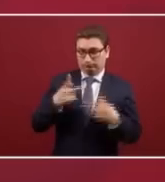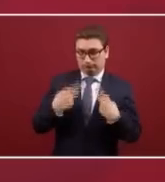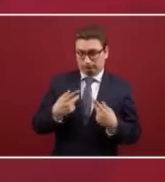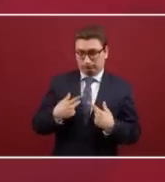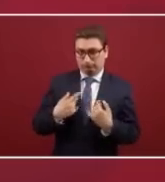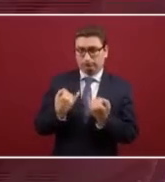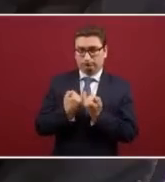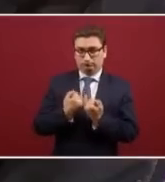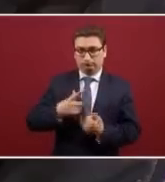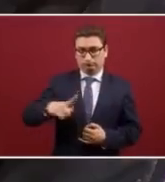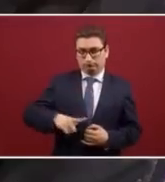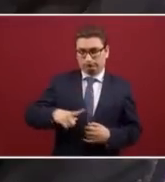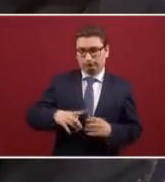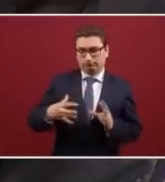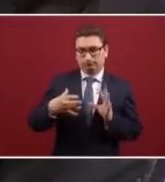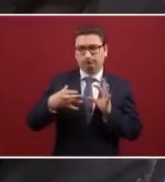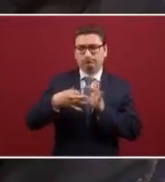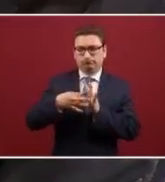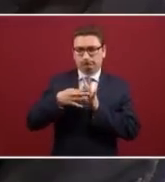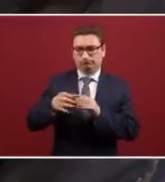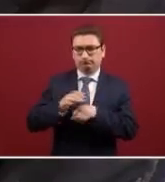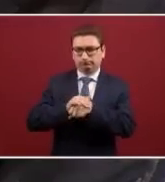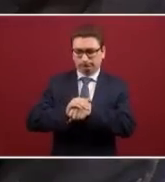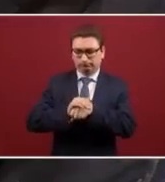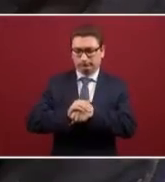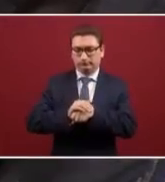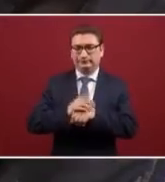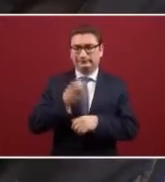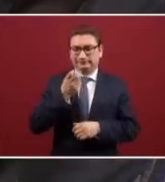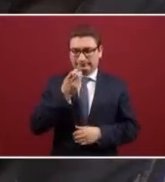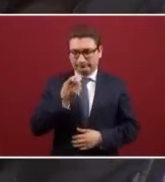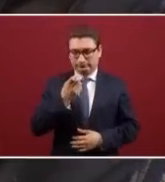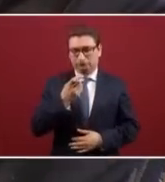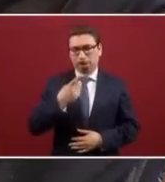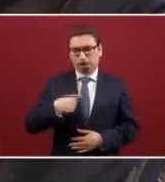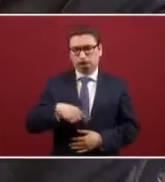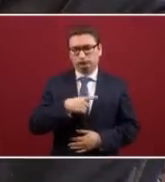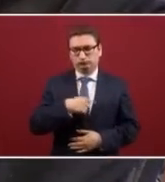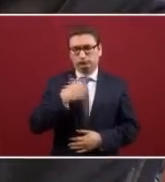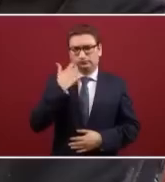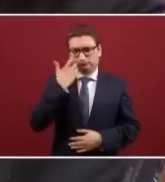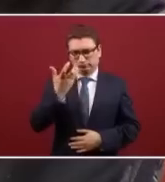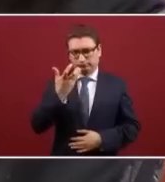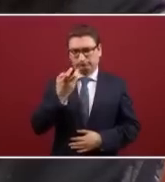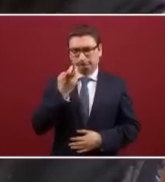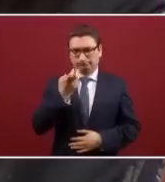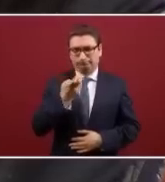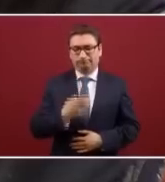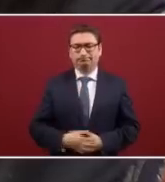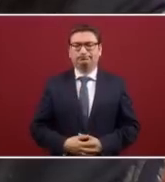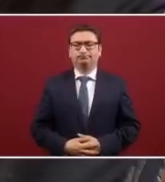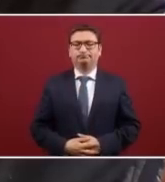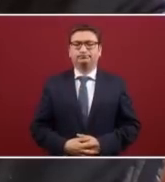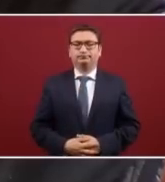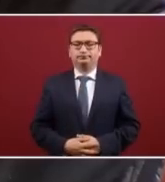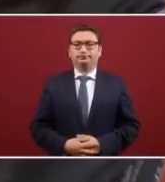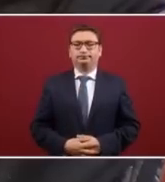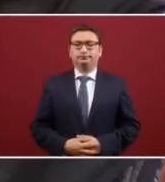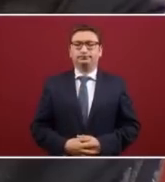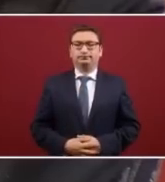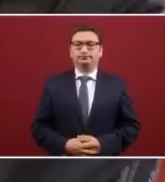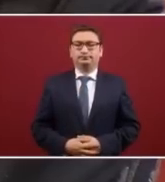Unidos. Esa es nuestra postura. Y